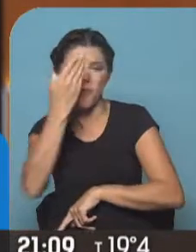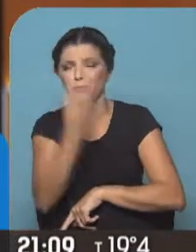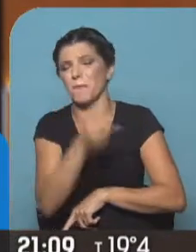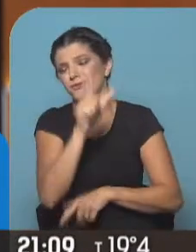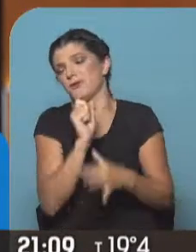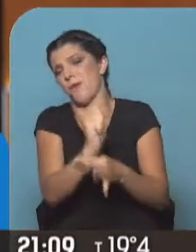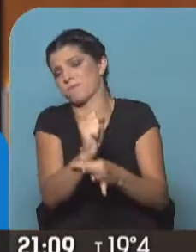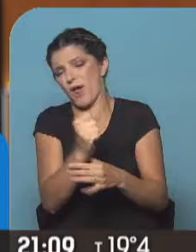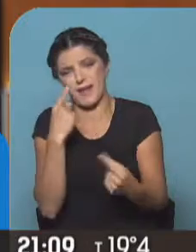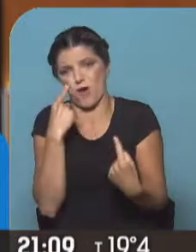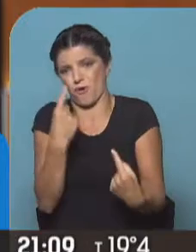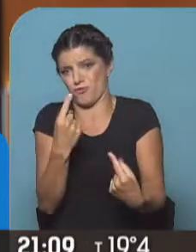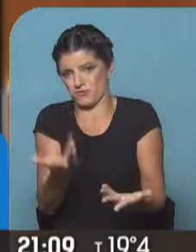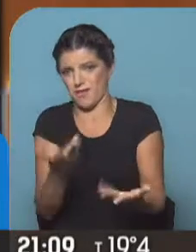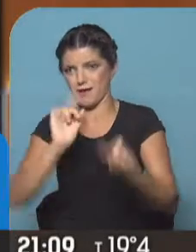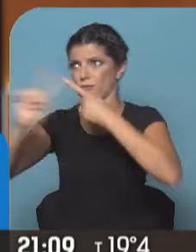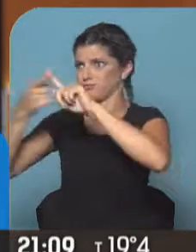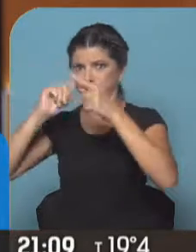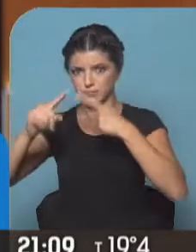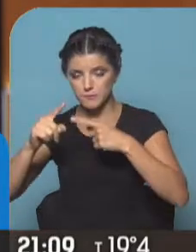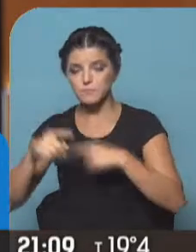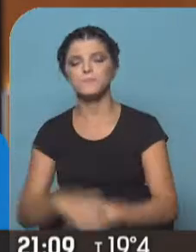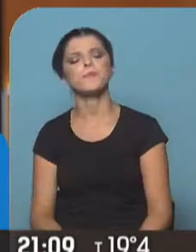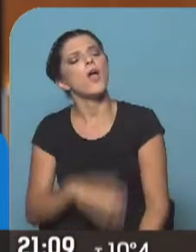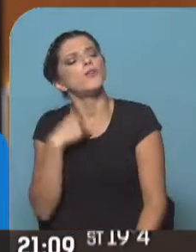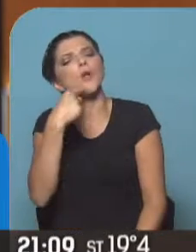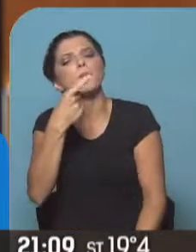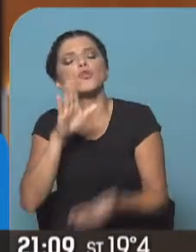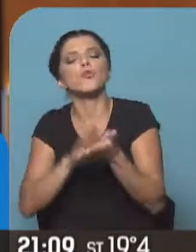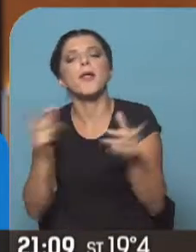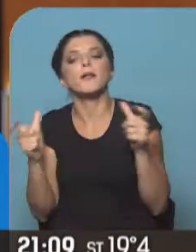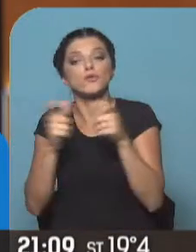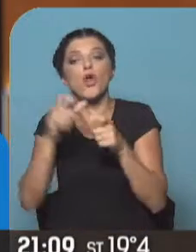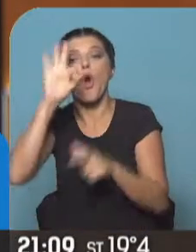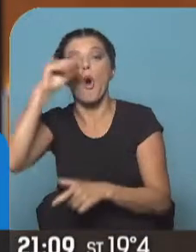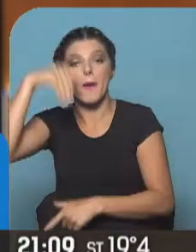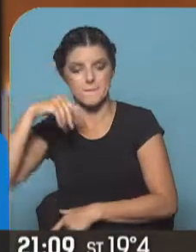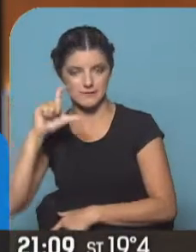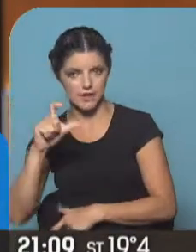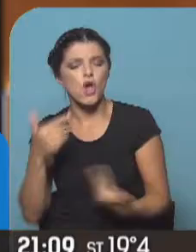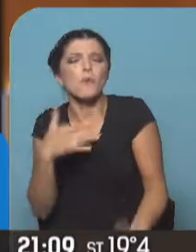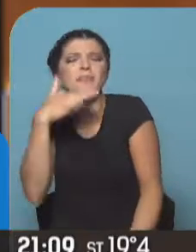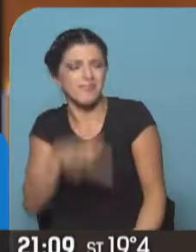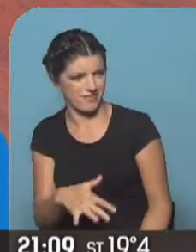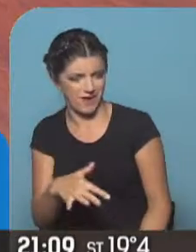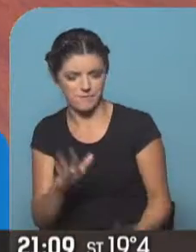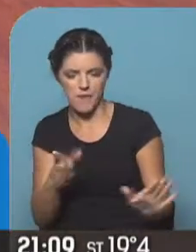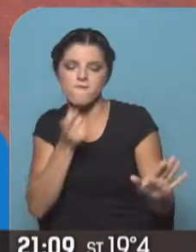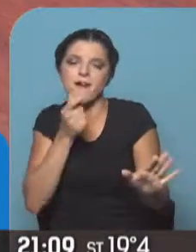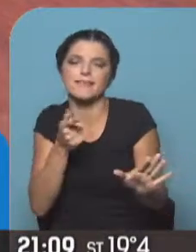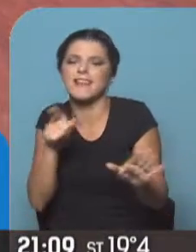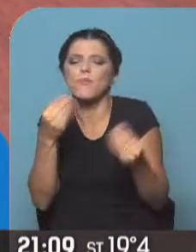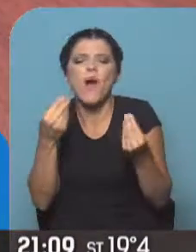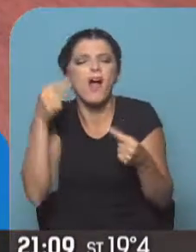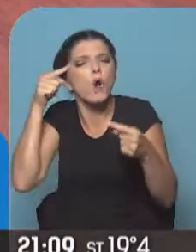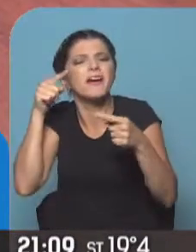en el ambiente diplomático. Hablemos de la Organización Mundial de Comercio. Miles de personas nos miran en todo el país. ¿Cómo entender fácil qué es lo que se puede intentar,